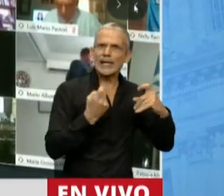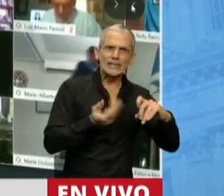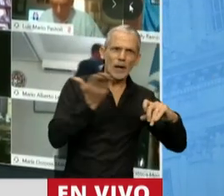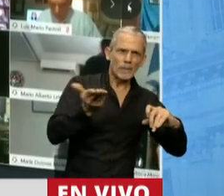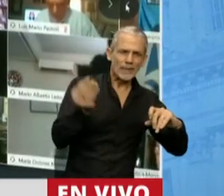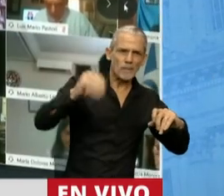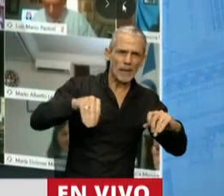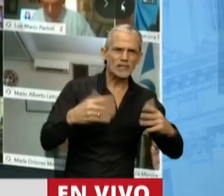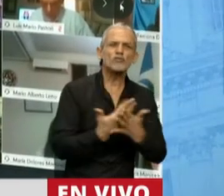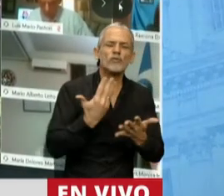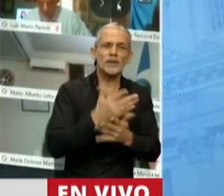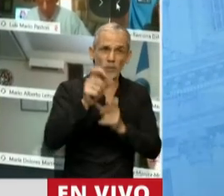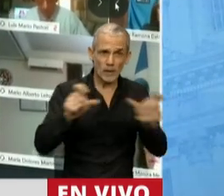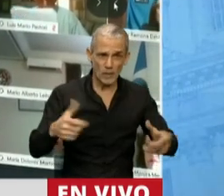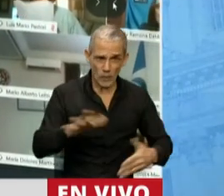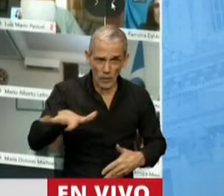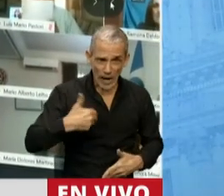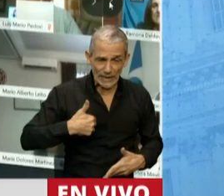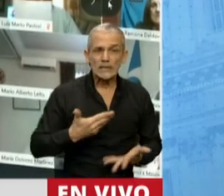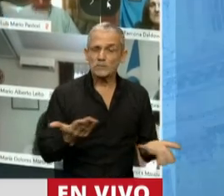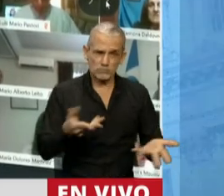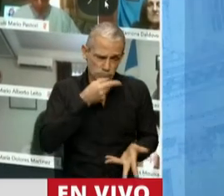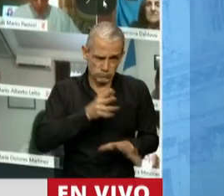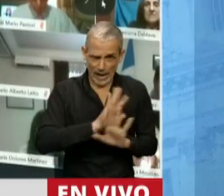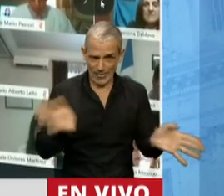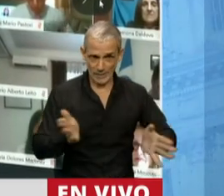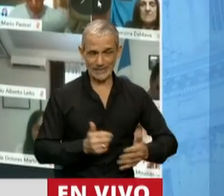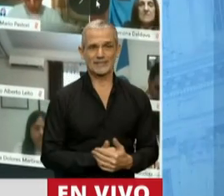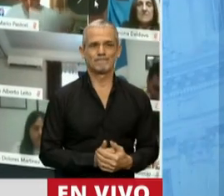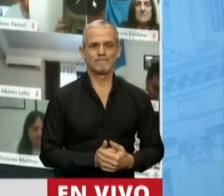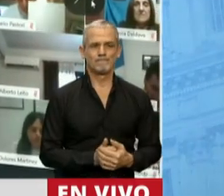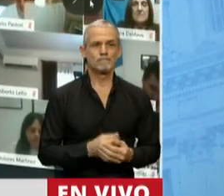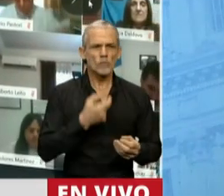en más sufrimiento para el pueblo argentino. Así que nada más, señor presidente,